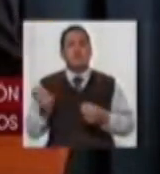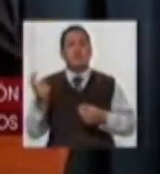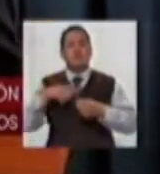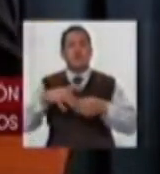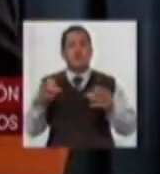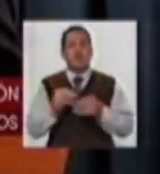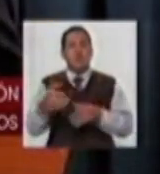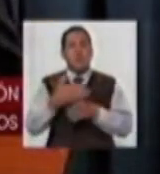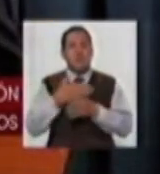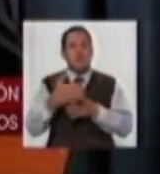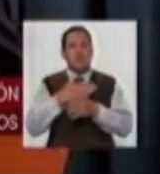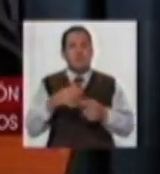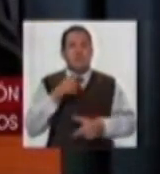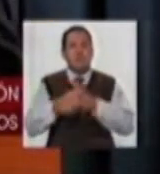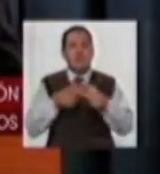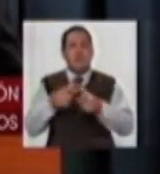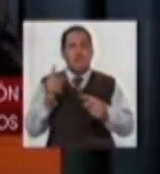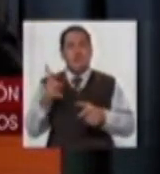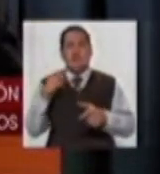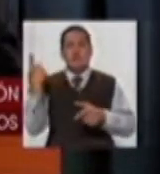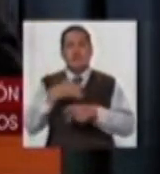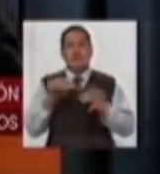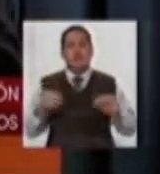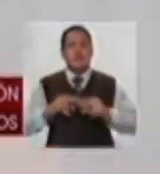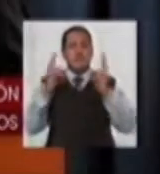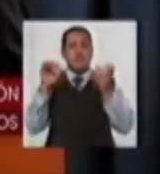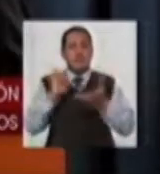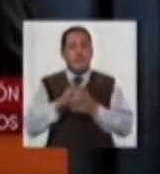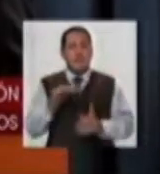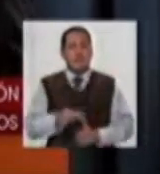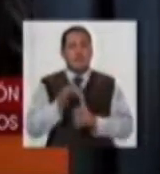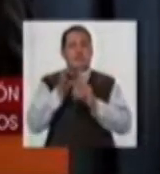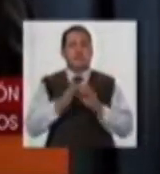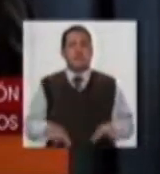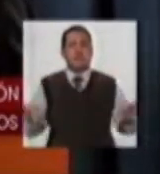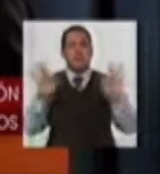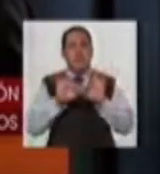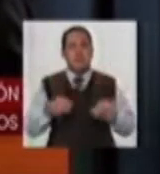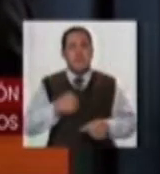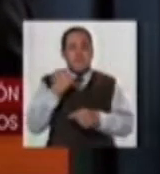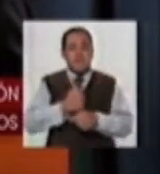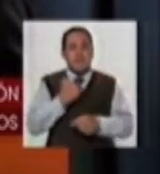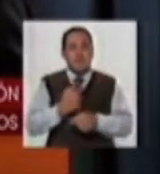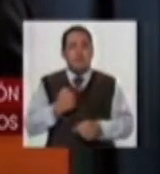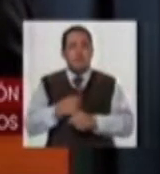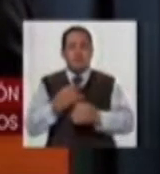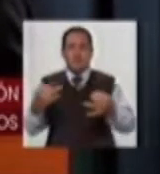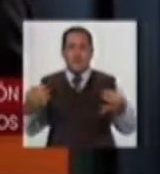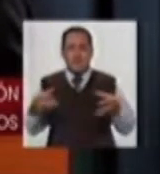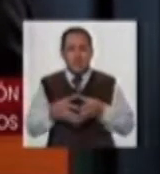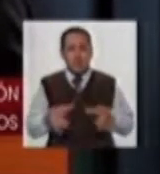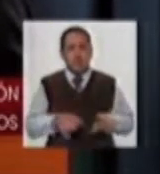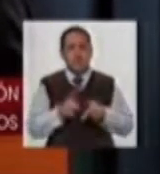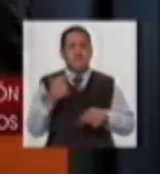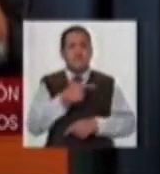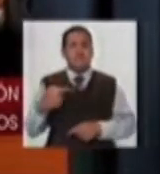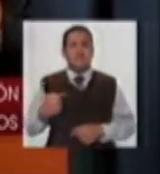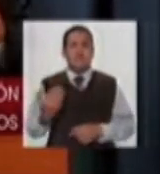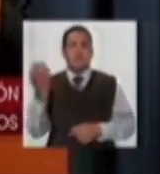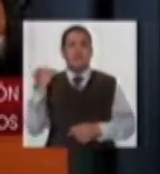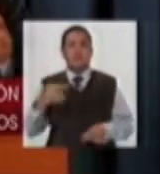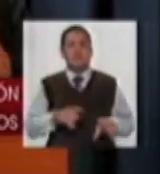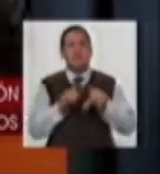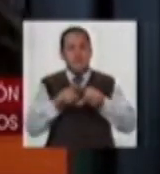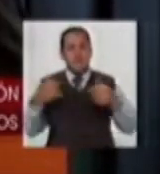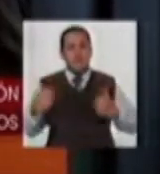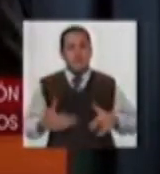supuesto, la participación ciudadana en este tema que es central. En esta tarea estamos trabajando todos los sectores. Desde la semana pasada ya